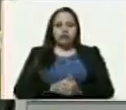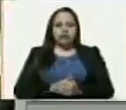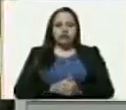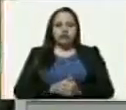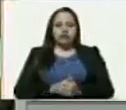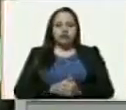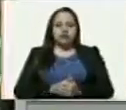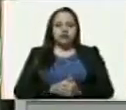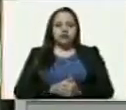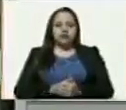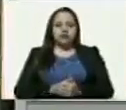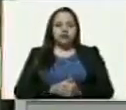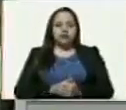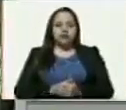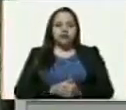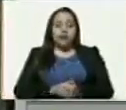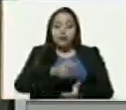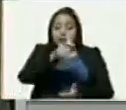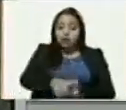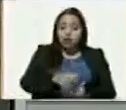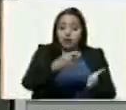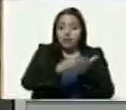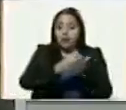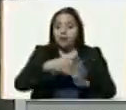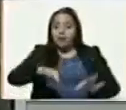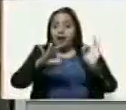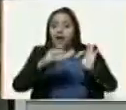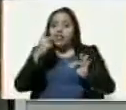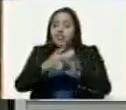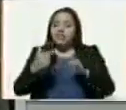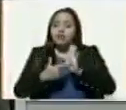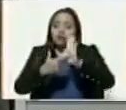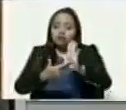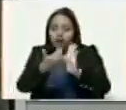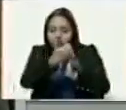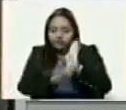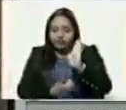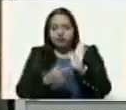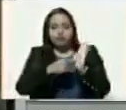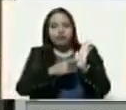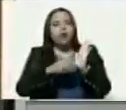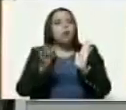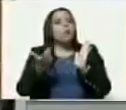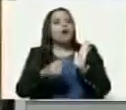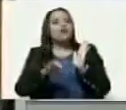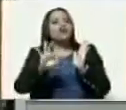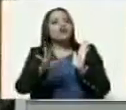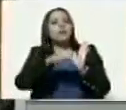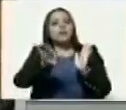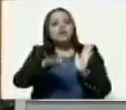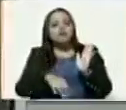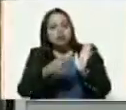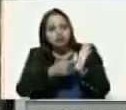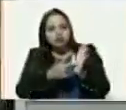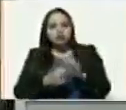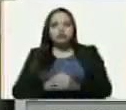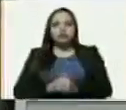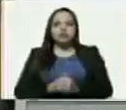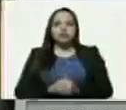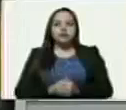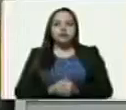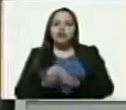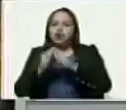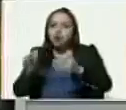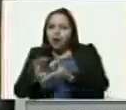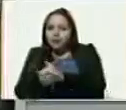Y el contribuyente especial está en la obligación de reflejar en su factura ese 3%. Todo aquel amigo o amiga que me puede